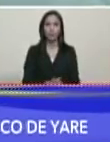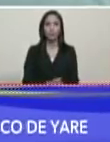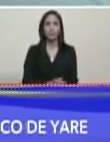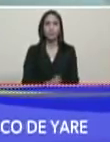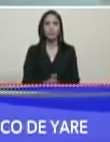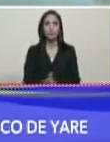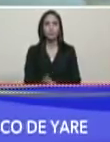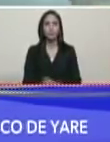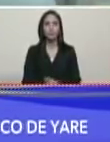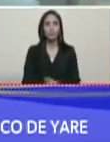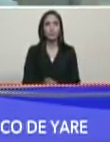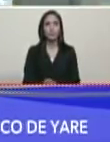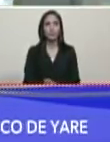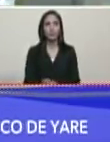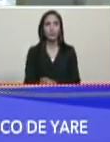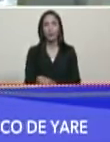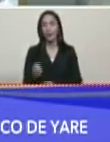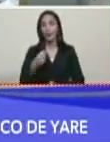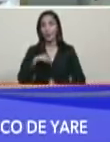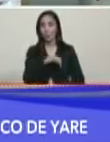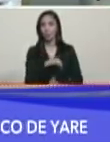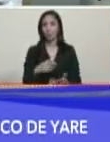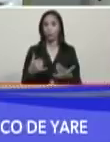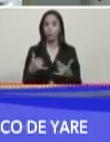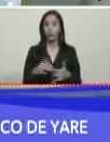Ajá. Nosotros llegamos,